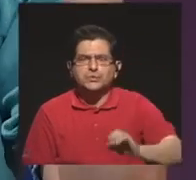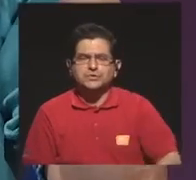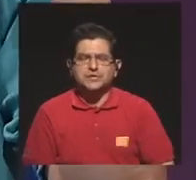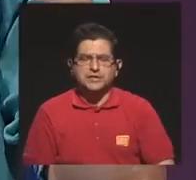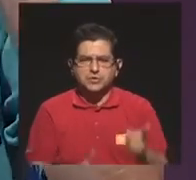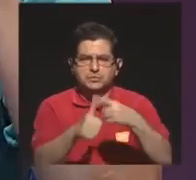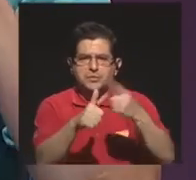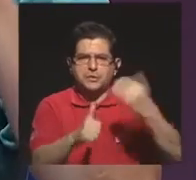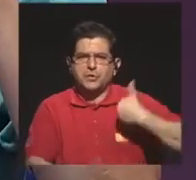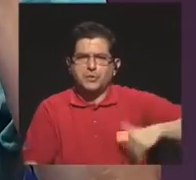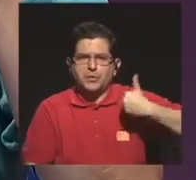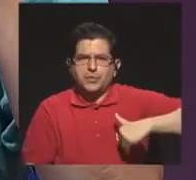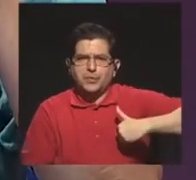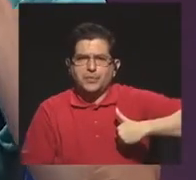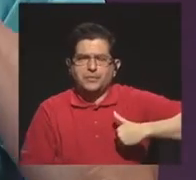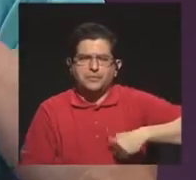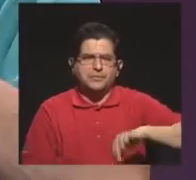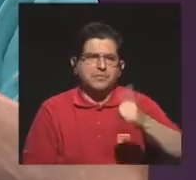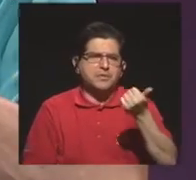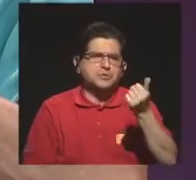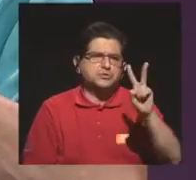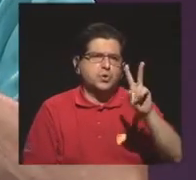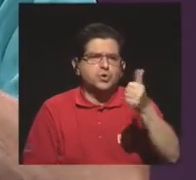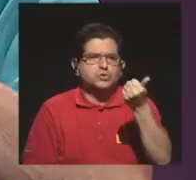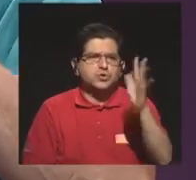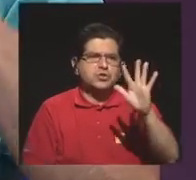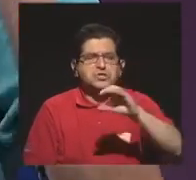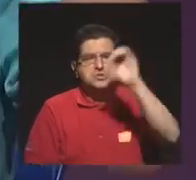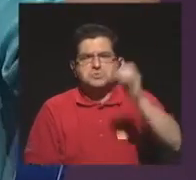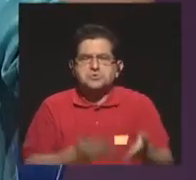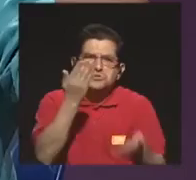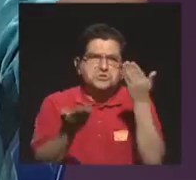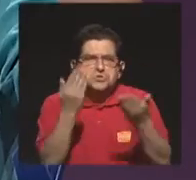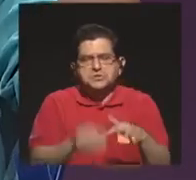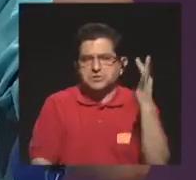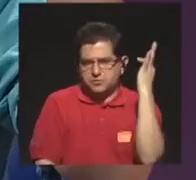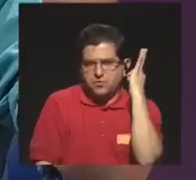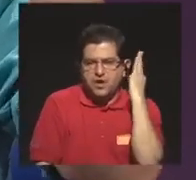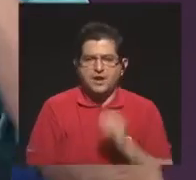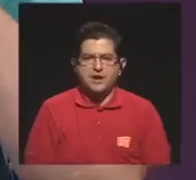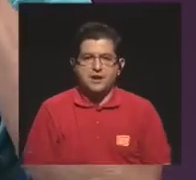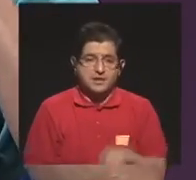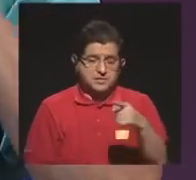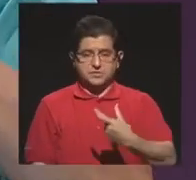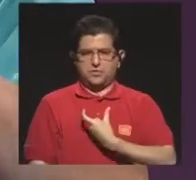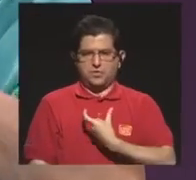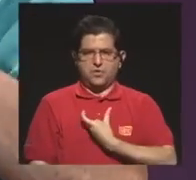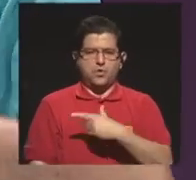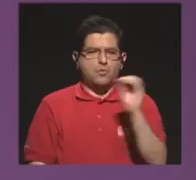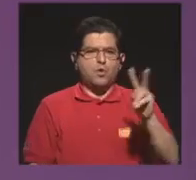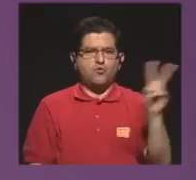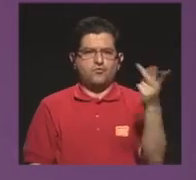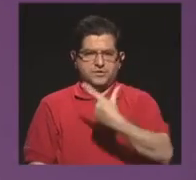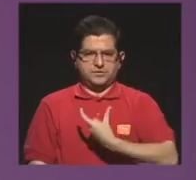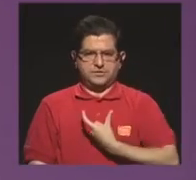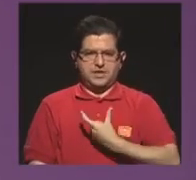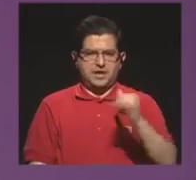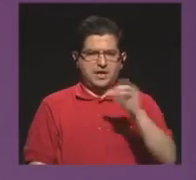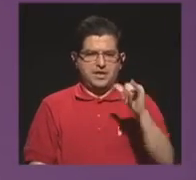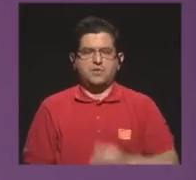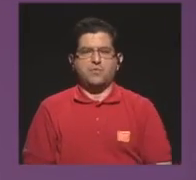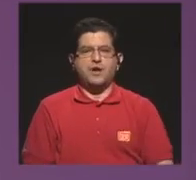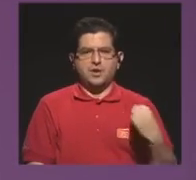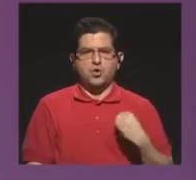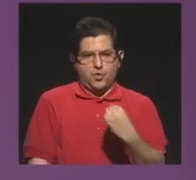encabezan hombres y alrededor del 12 o el 15% las mujeres. Alcaldías, vicealcaldías. Y ocurre lo mismo en las